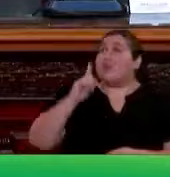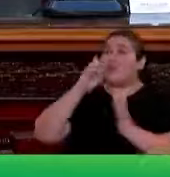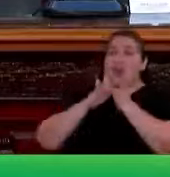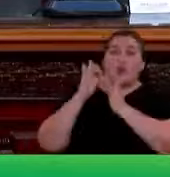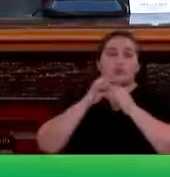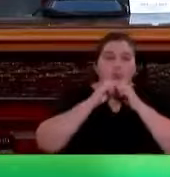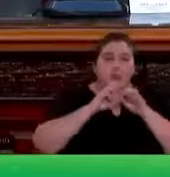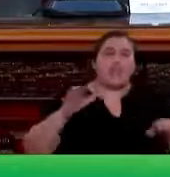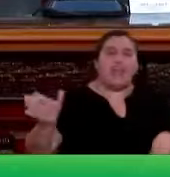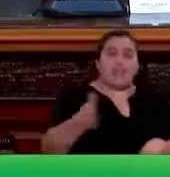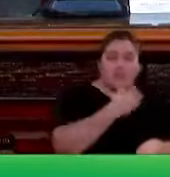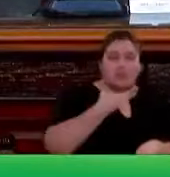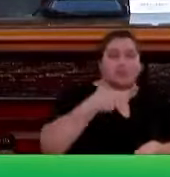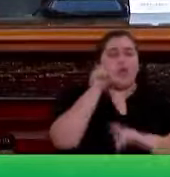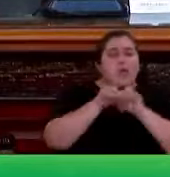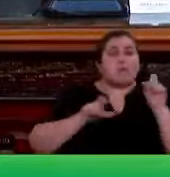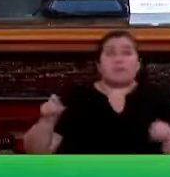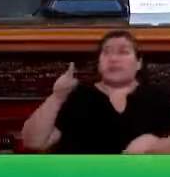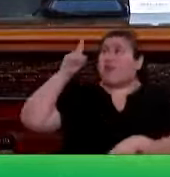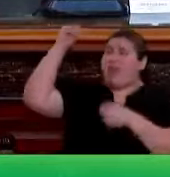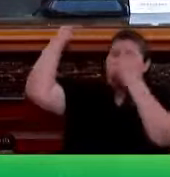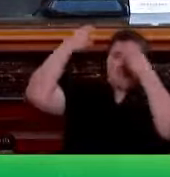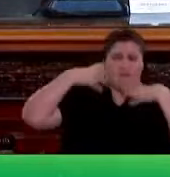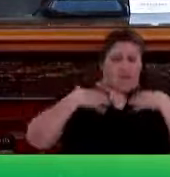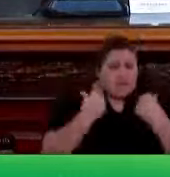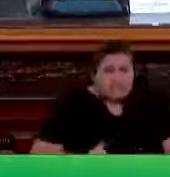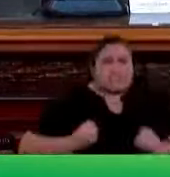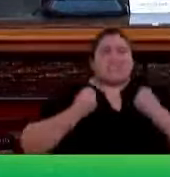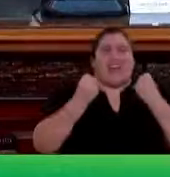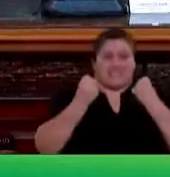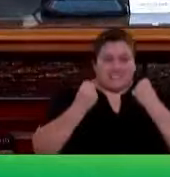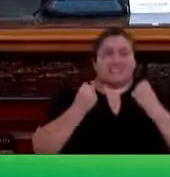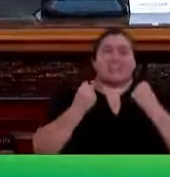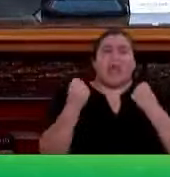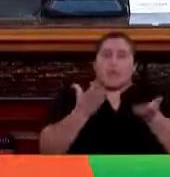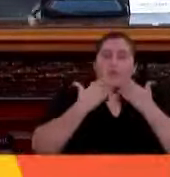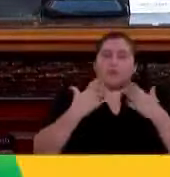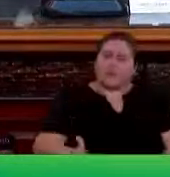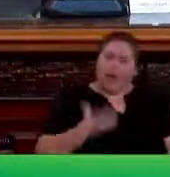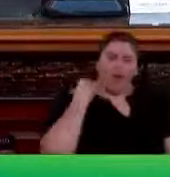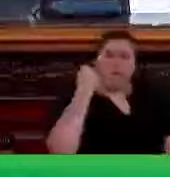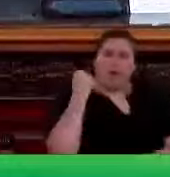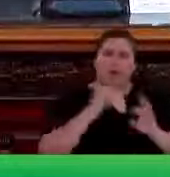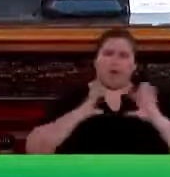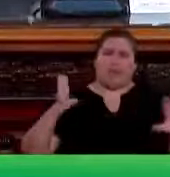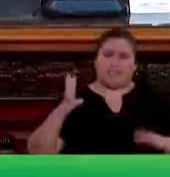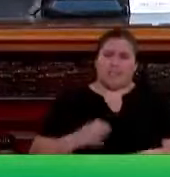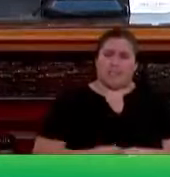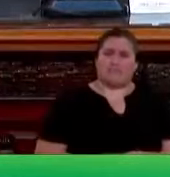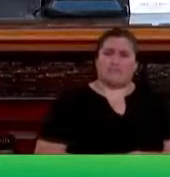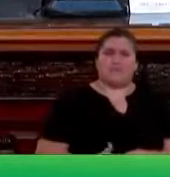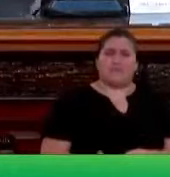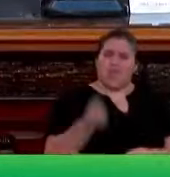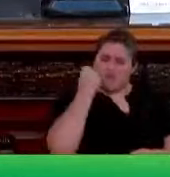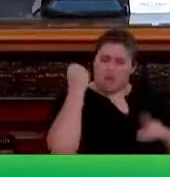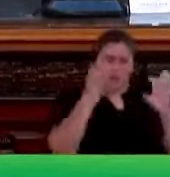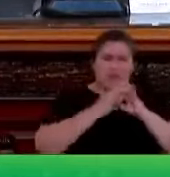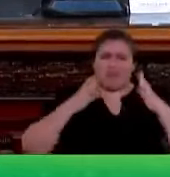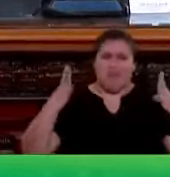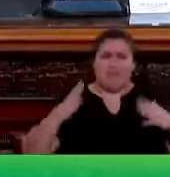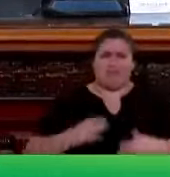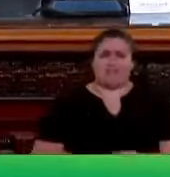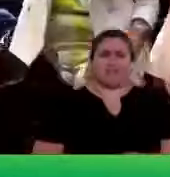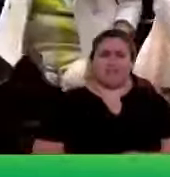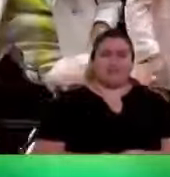No, no, para nada, al contrario, no hubo ningún tipo de agravio en el Congreso. Y de hecho, a ver, a nosotros la